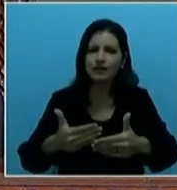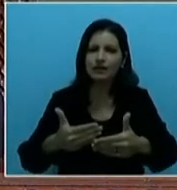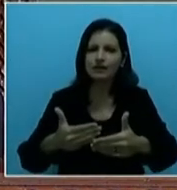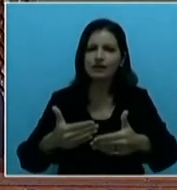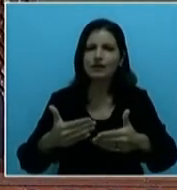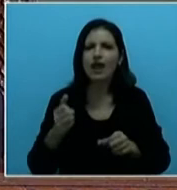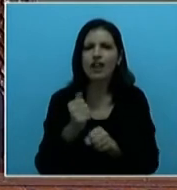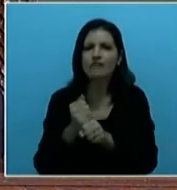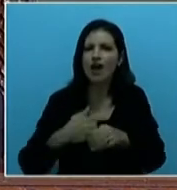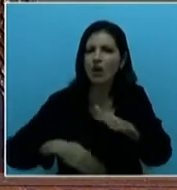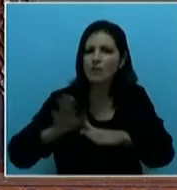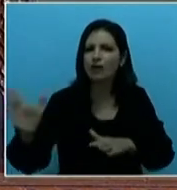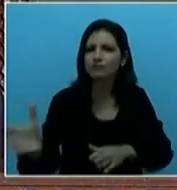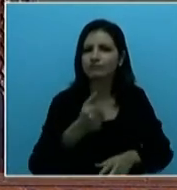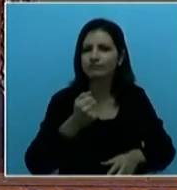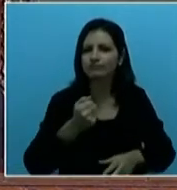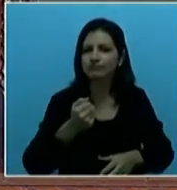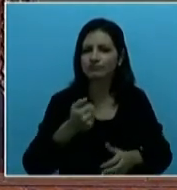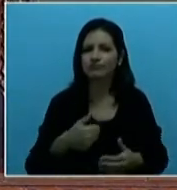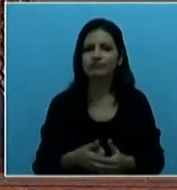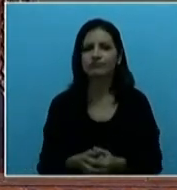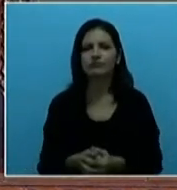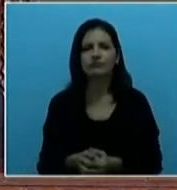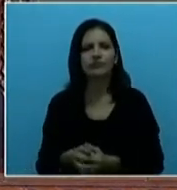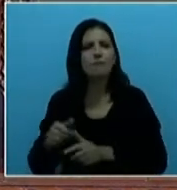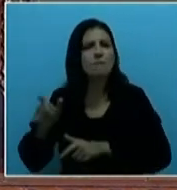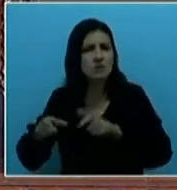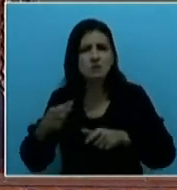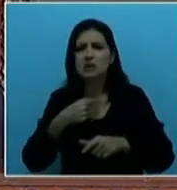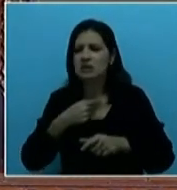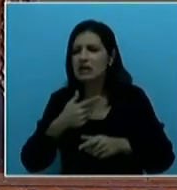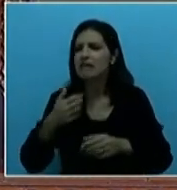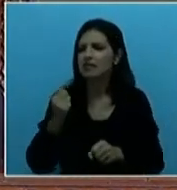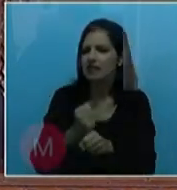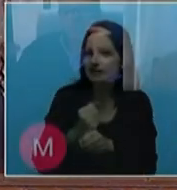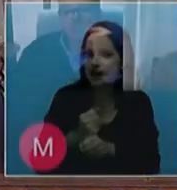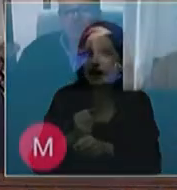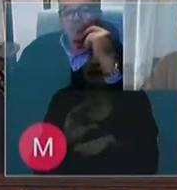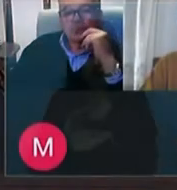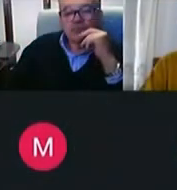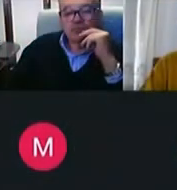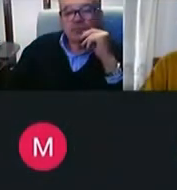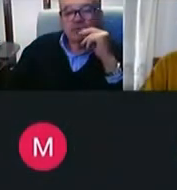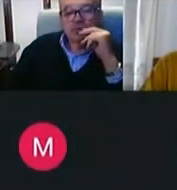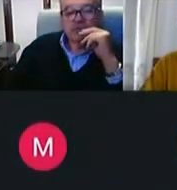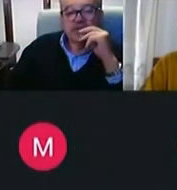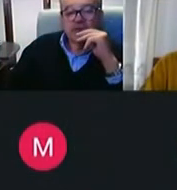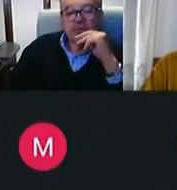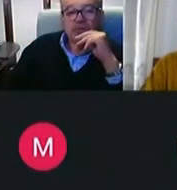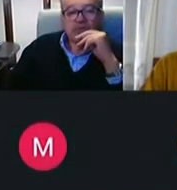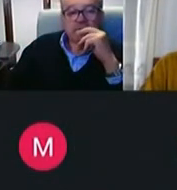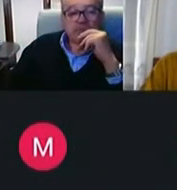para todo aquel que quiera trabajar producir e invertir en nuestra provincia